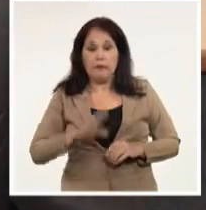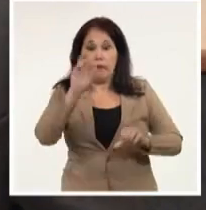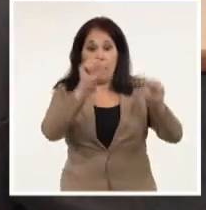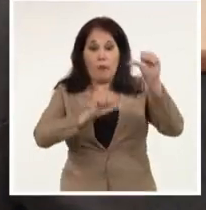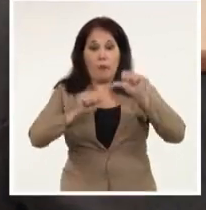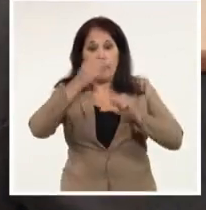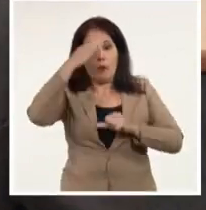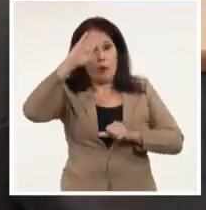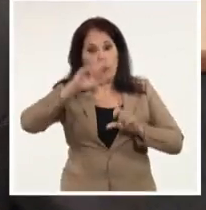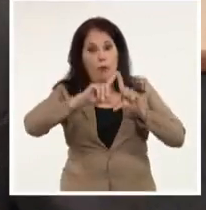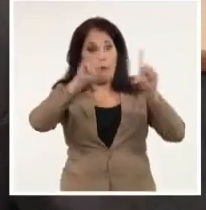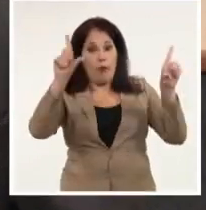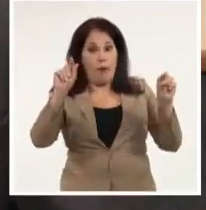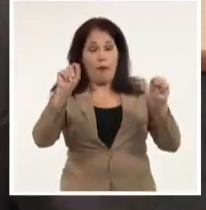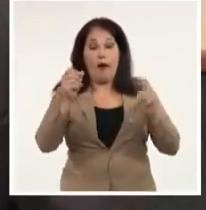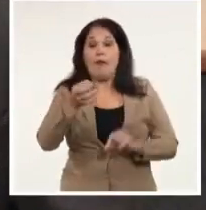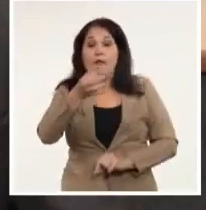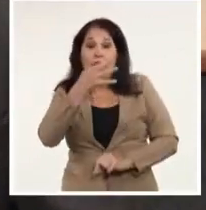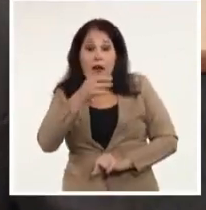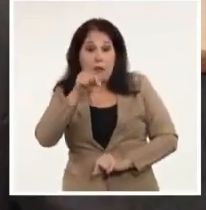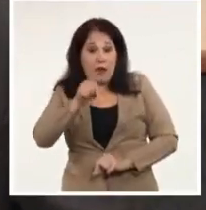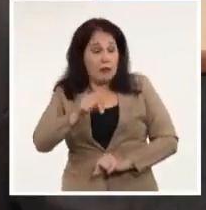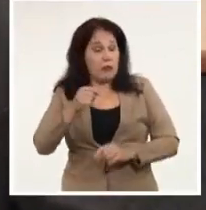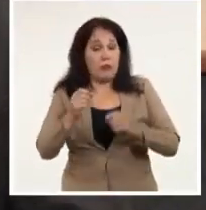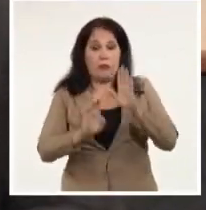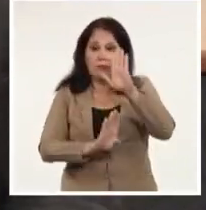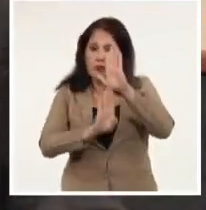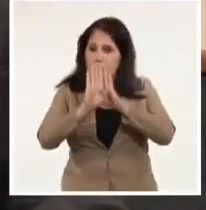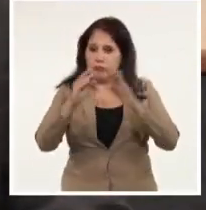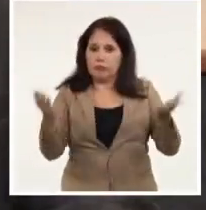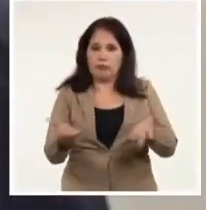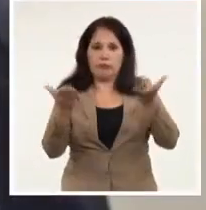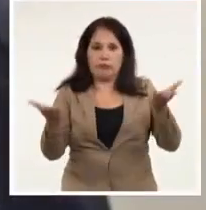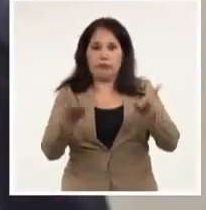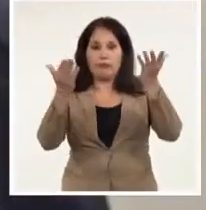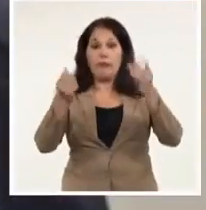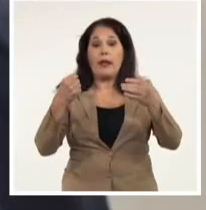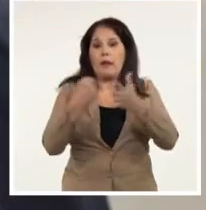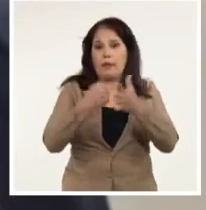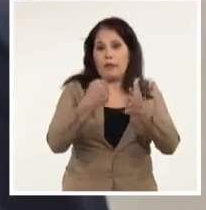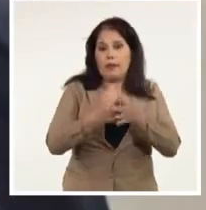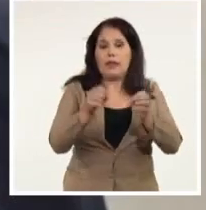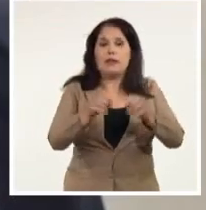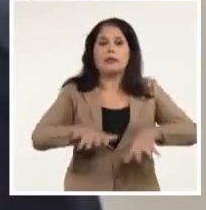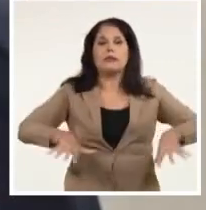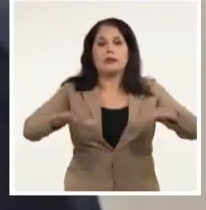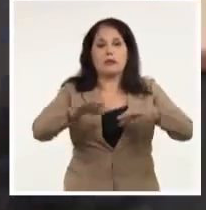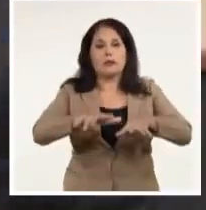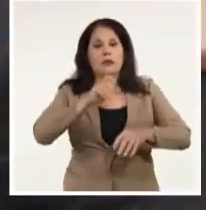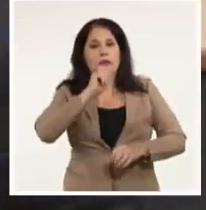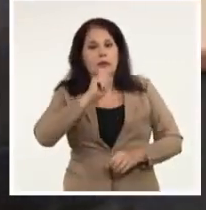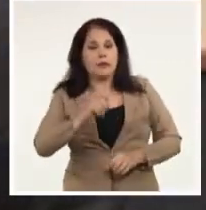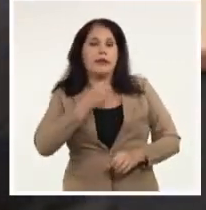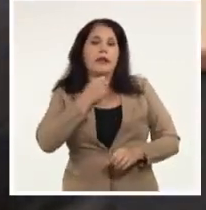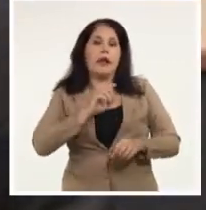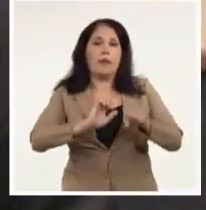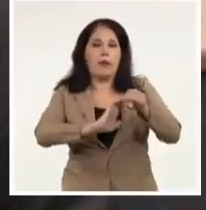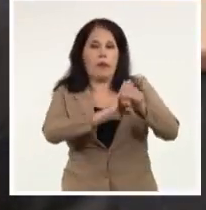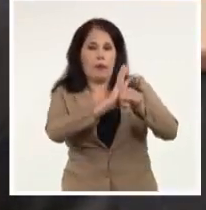Y haber tenido esa posibilidad de desarrollo es lo que nos ha permitido enfrentar un problema complejo con eficacia como la